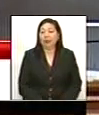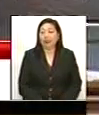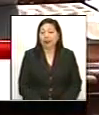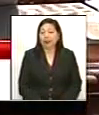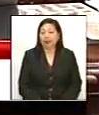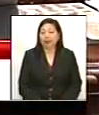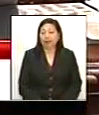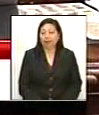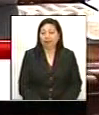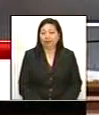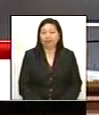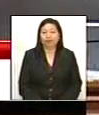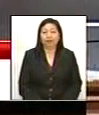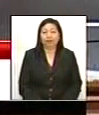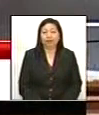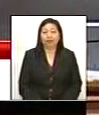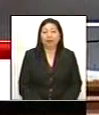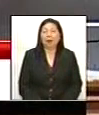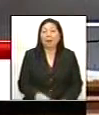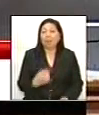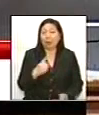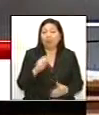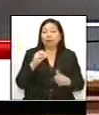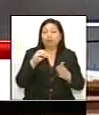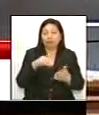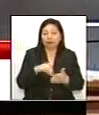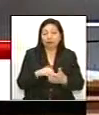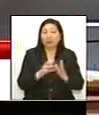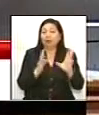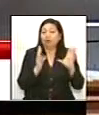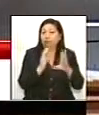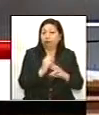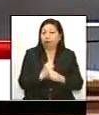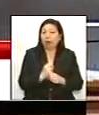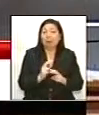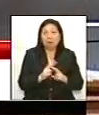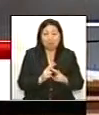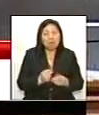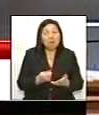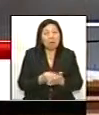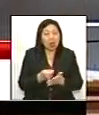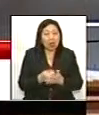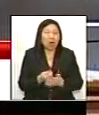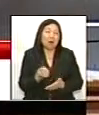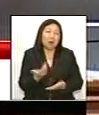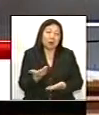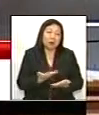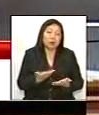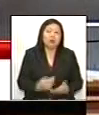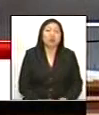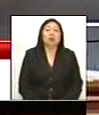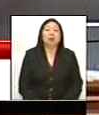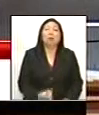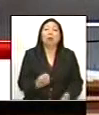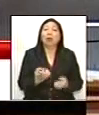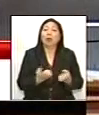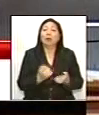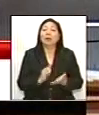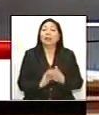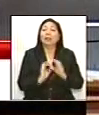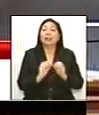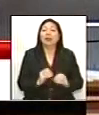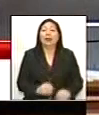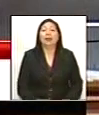25. Para que concluya. Inciso C, para cumplir con los reajustes en las valorizaciones que formen parte de la compensación económica que se